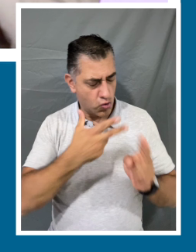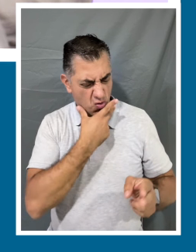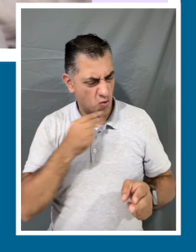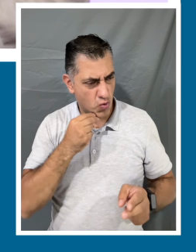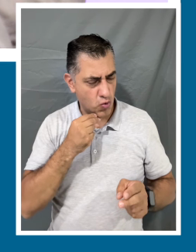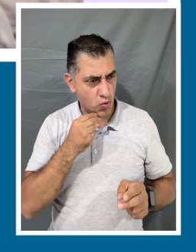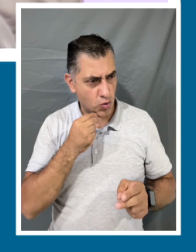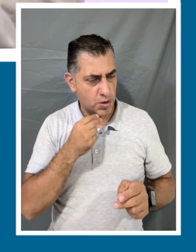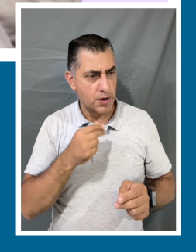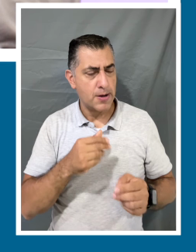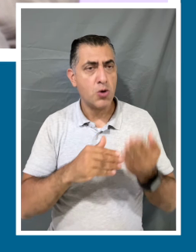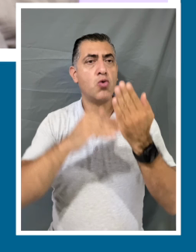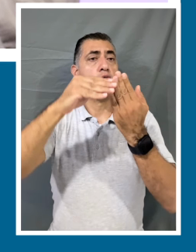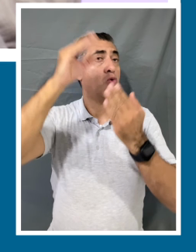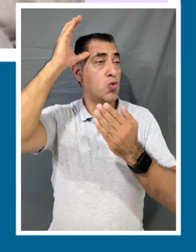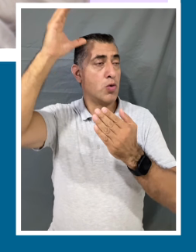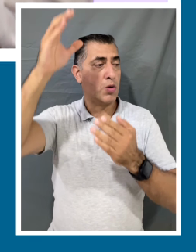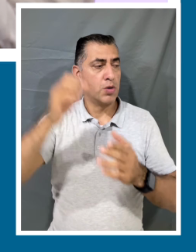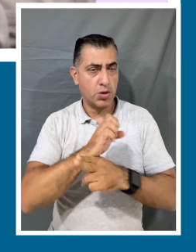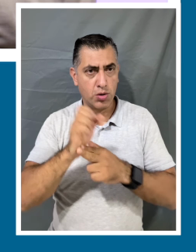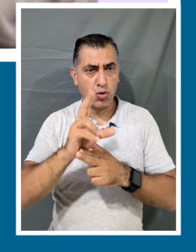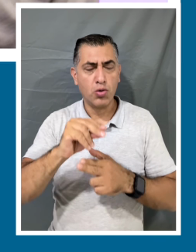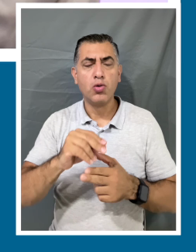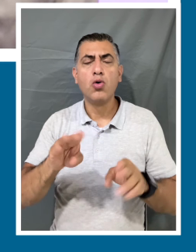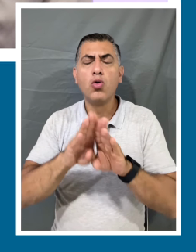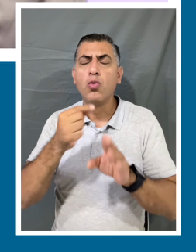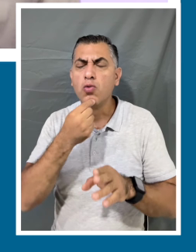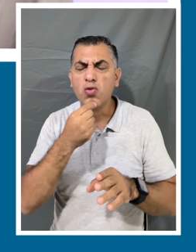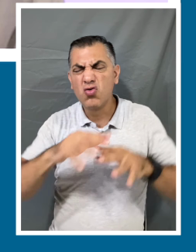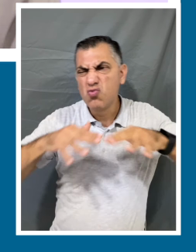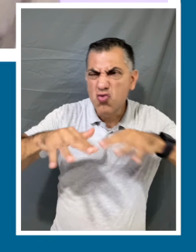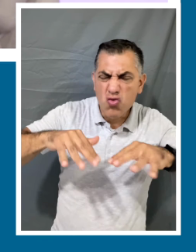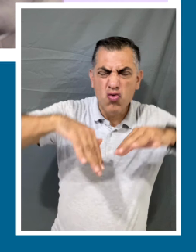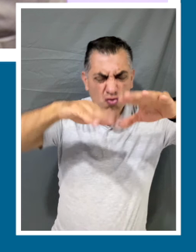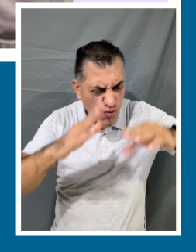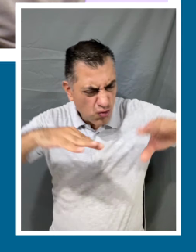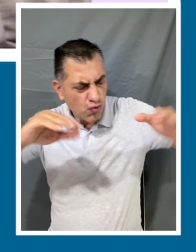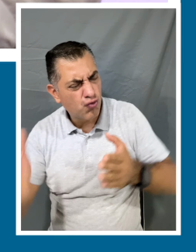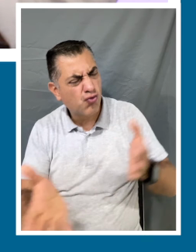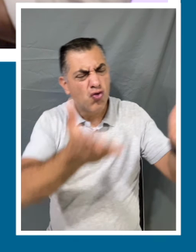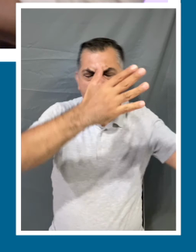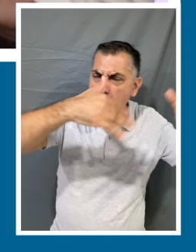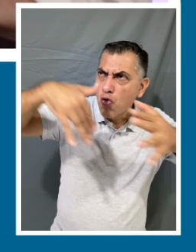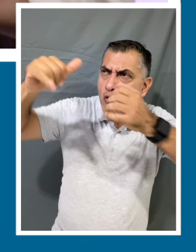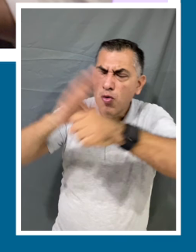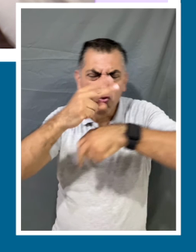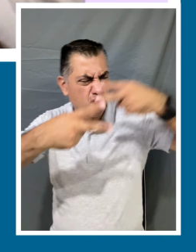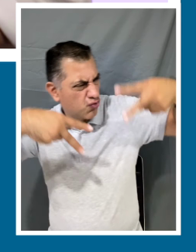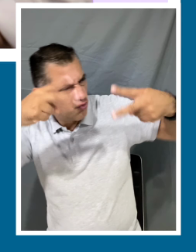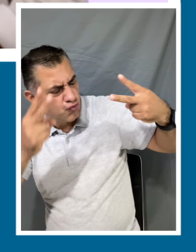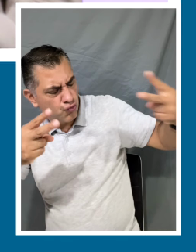perfecta que se conforme a la plena estatura de Cristo así ya no seremos como niños arandad por las olas y llevados de aquí para allá por todo